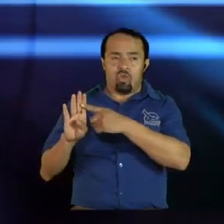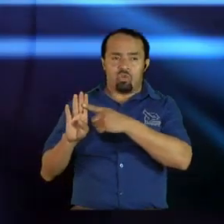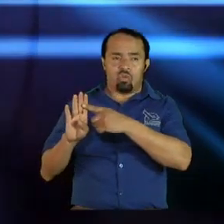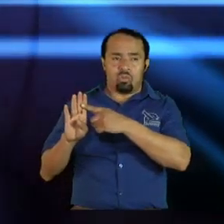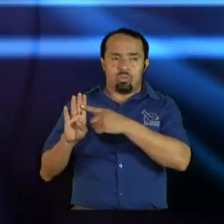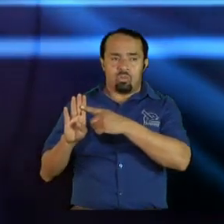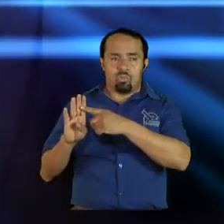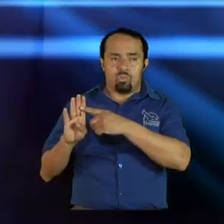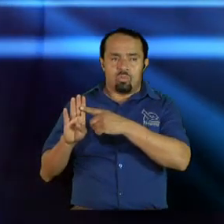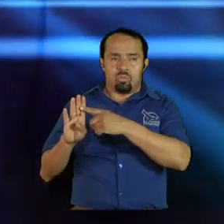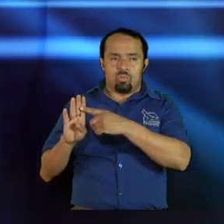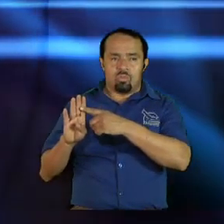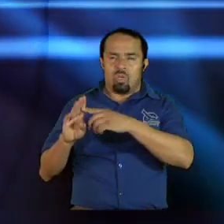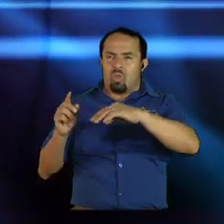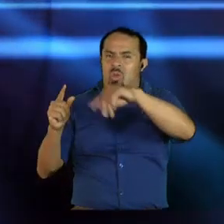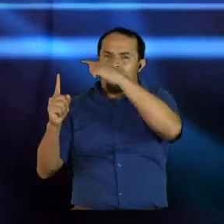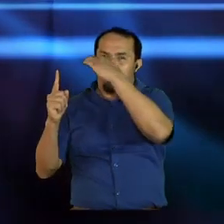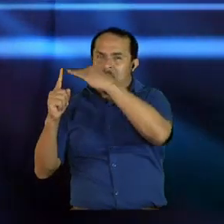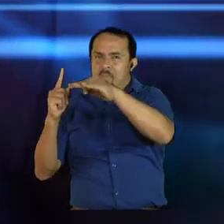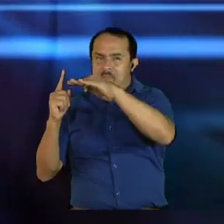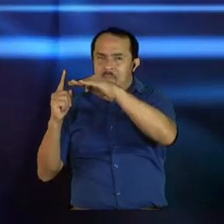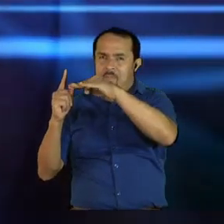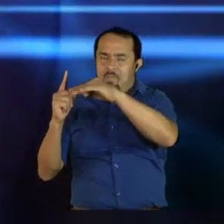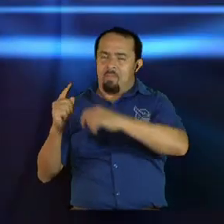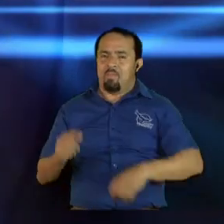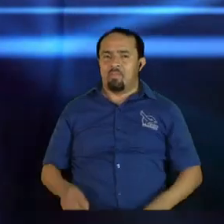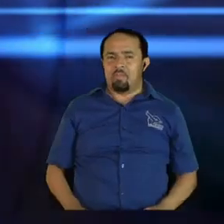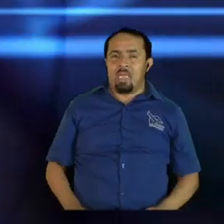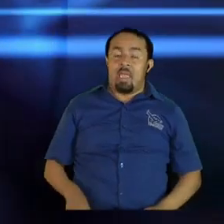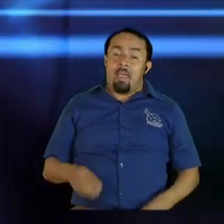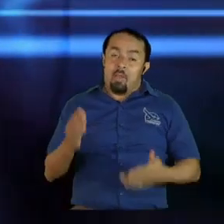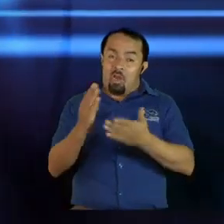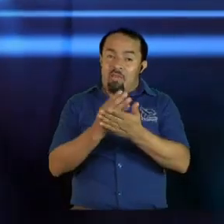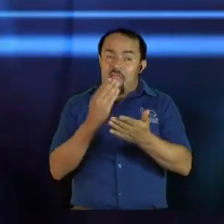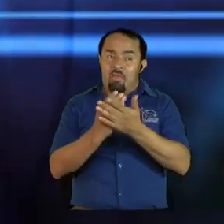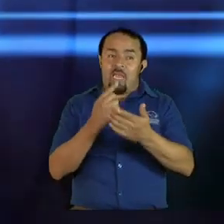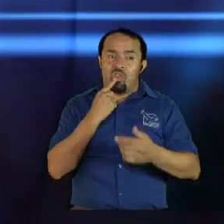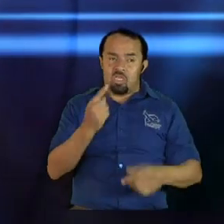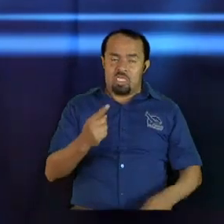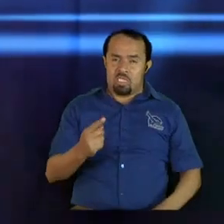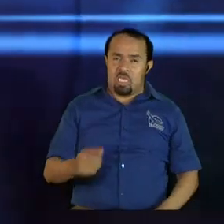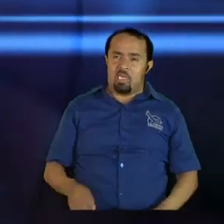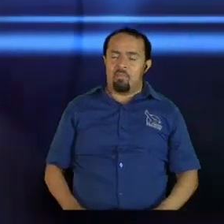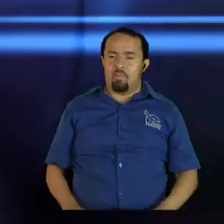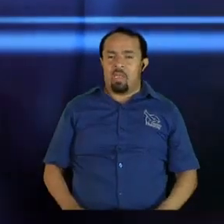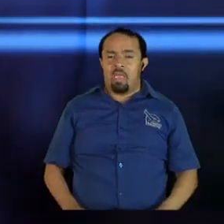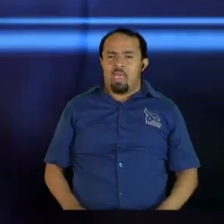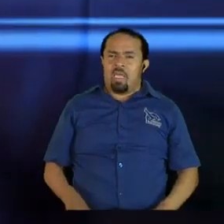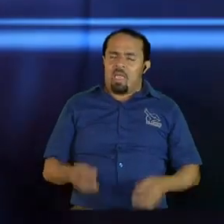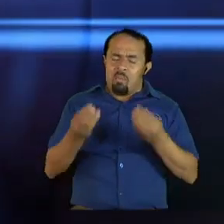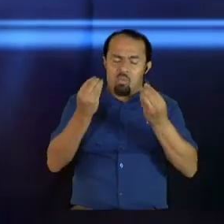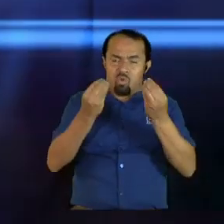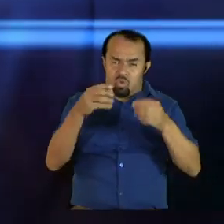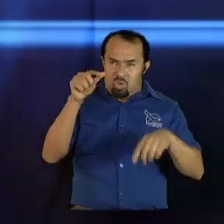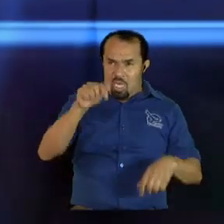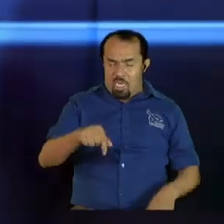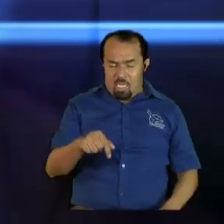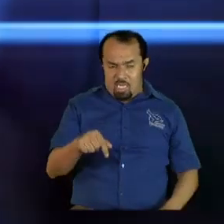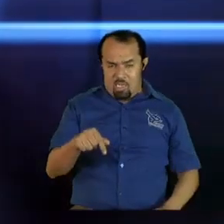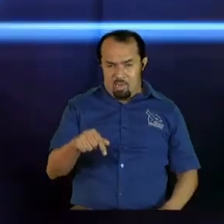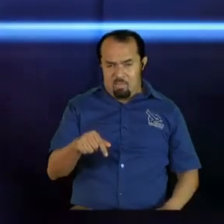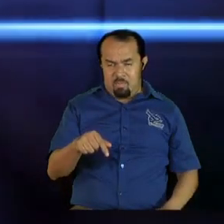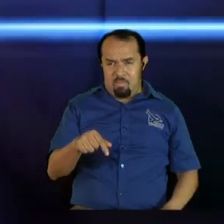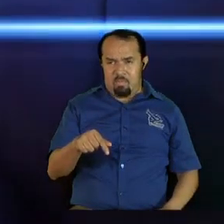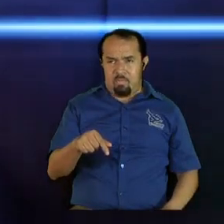Pero ahí no está matando a nadie todavía. Pero la Biblia nos dice, es decir, yo sé que la mayoría de aquí, y espero que